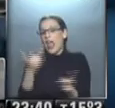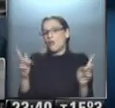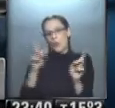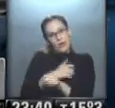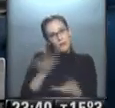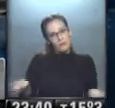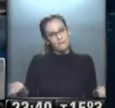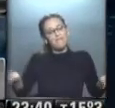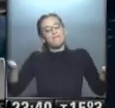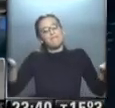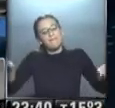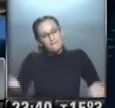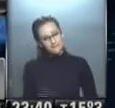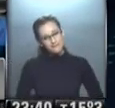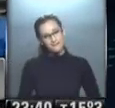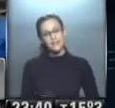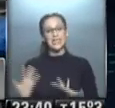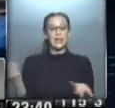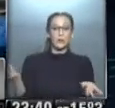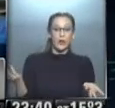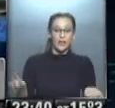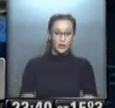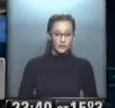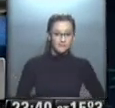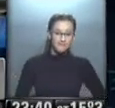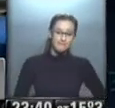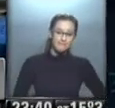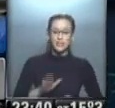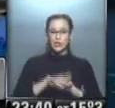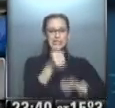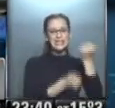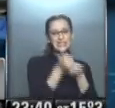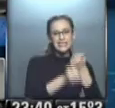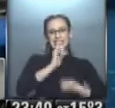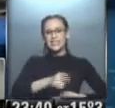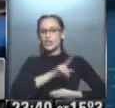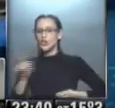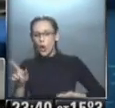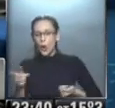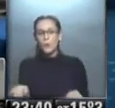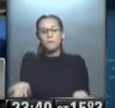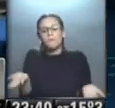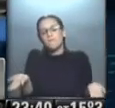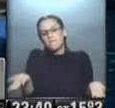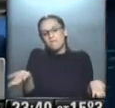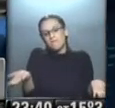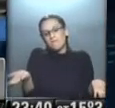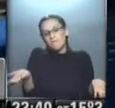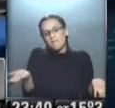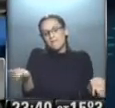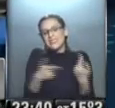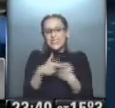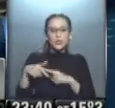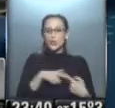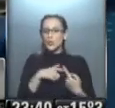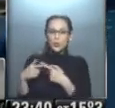droga. Bueno, me parece que, al margen de las trompadas o no las trompadas, la